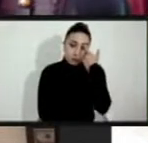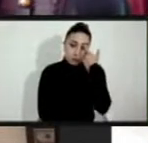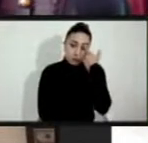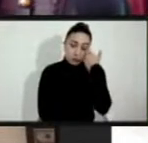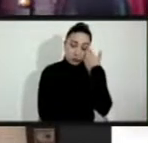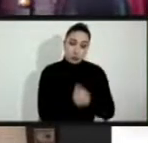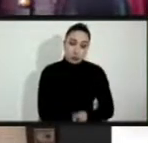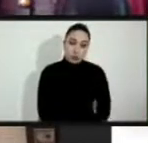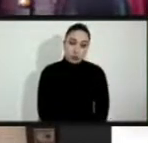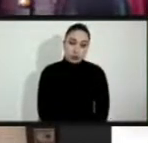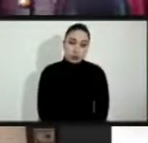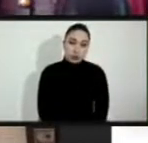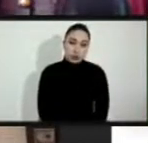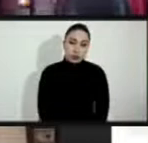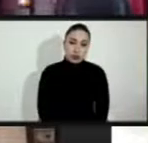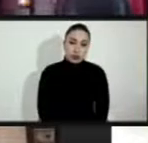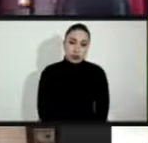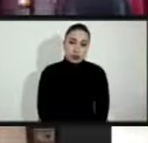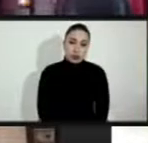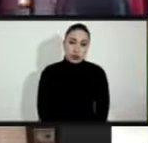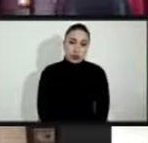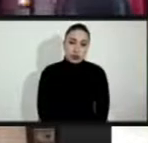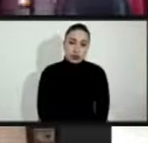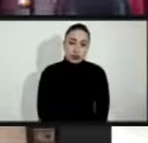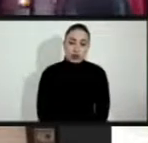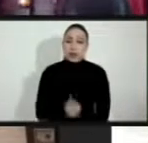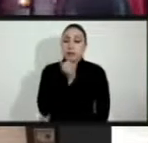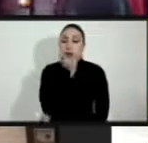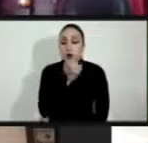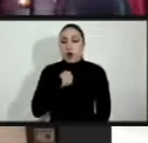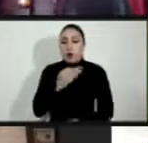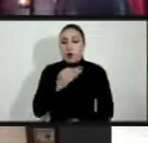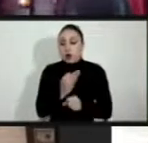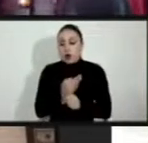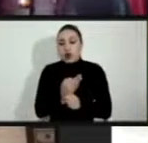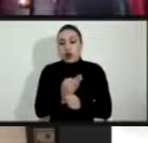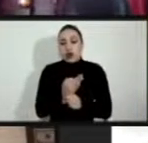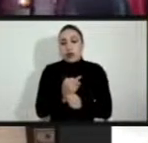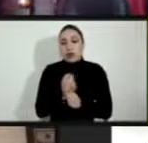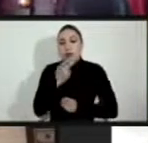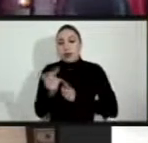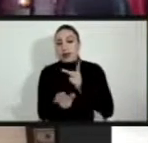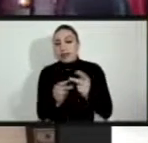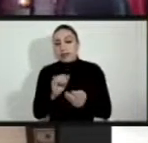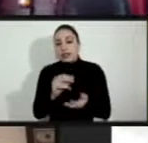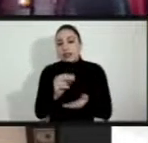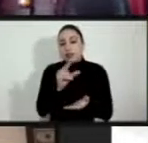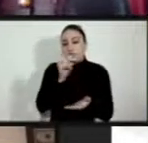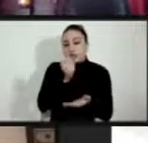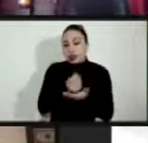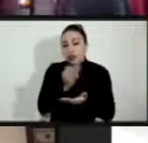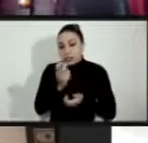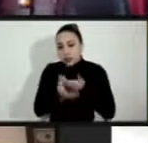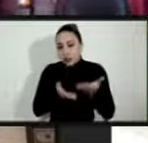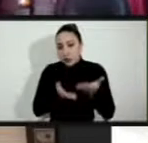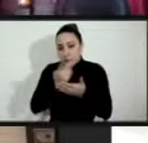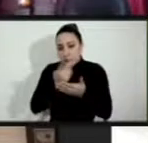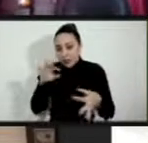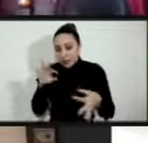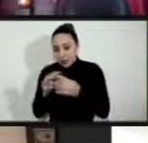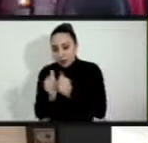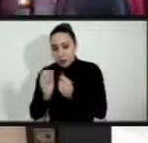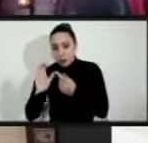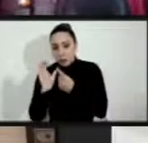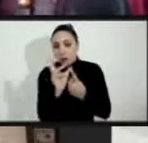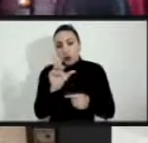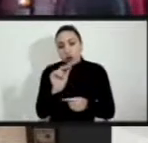Diputada, estaría yo más bien preguntando al Pleno si es de aprobarse la proposición. ¿Corrigiría? ¿Está bien? Sí, es de.